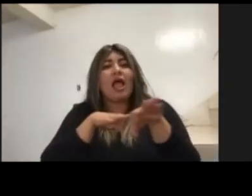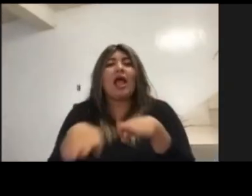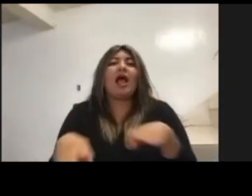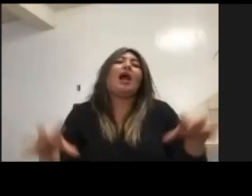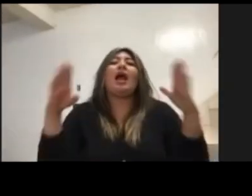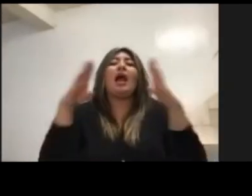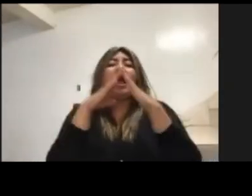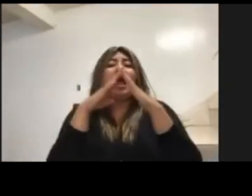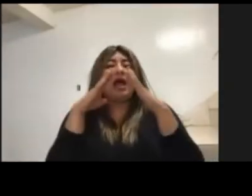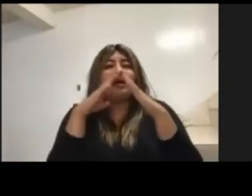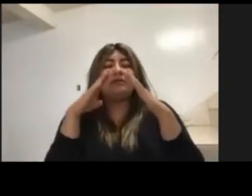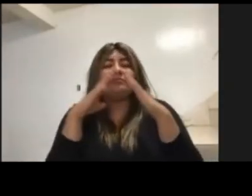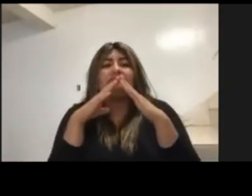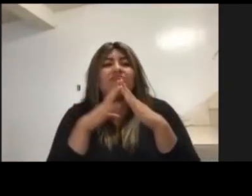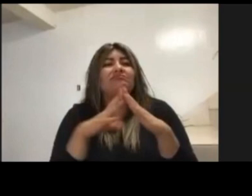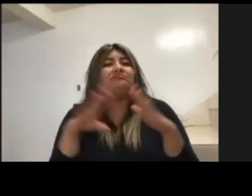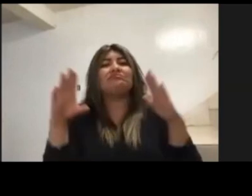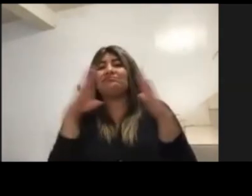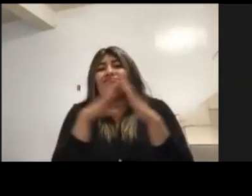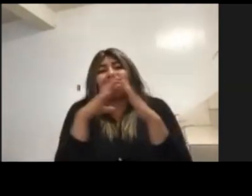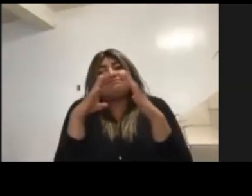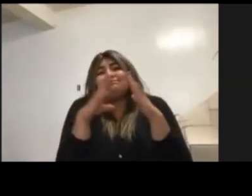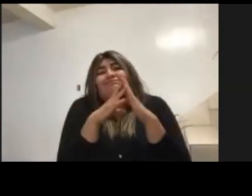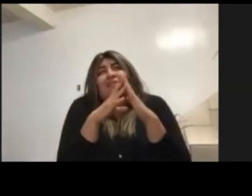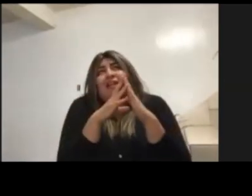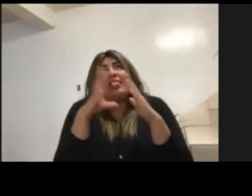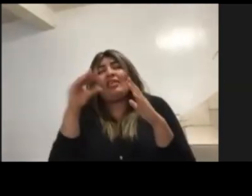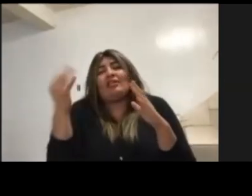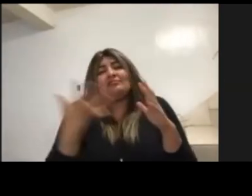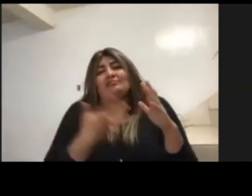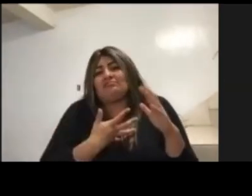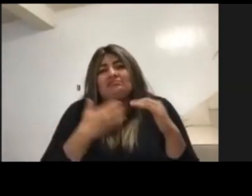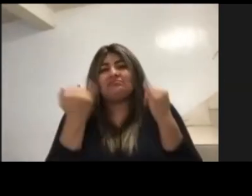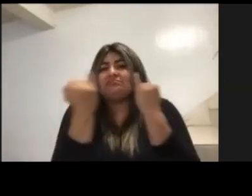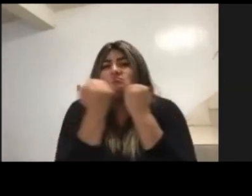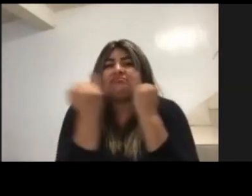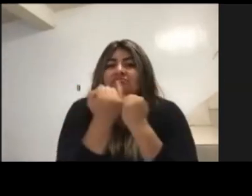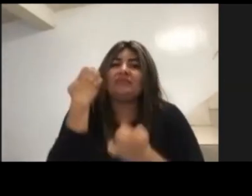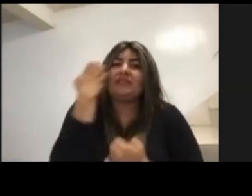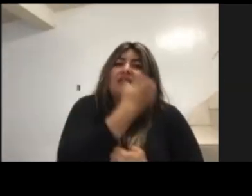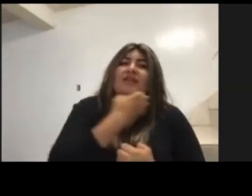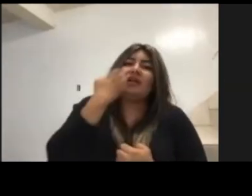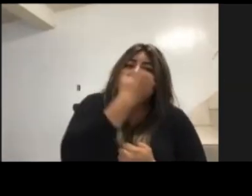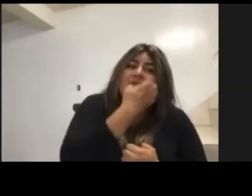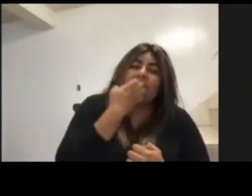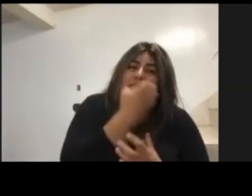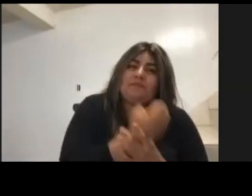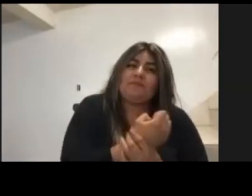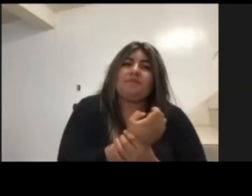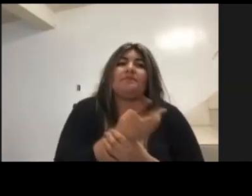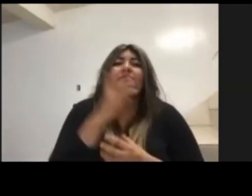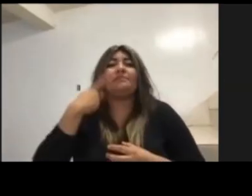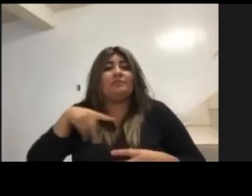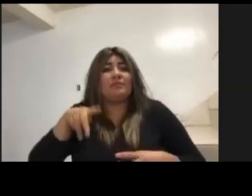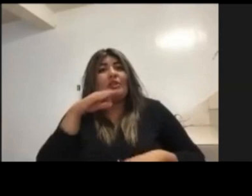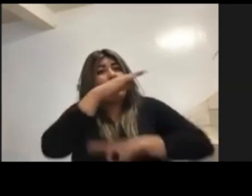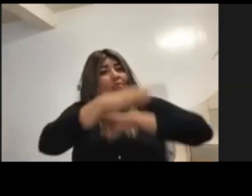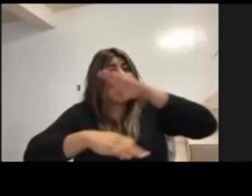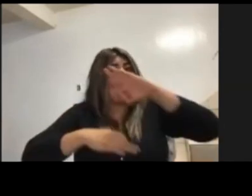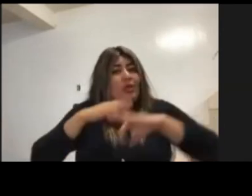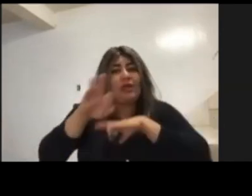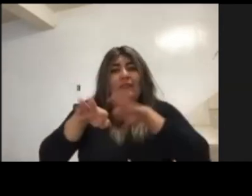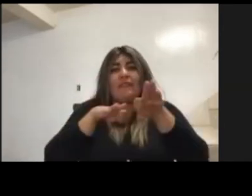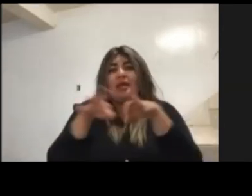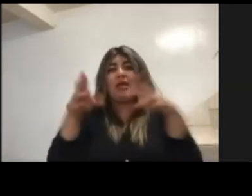casa no tienen los elementos que tienen las escuelas. Por lo tanto, tienen que enfocar sus temas a que